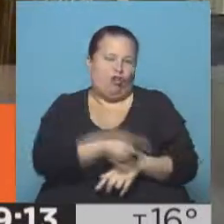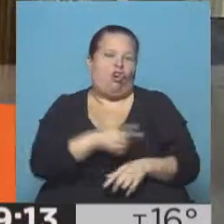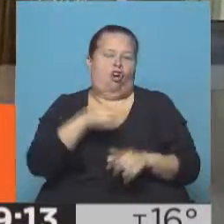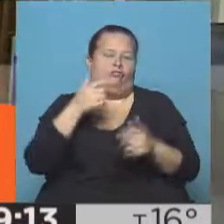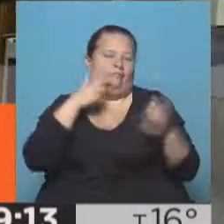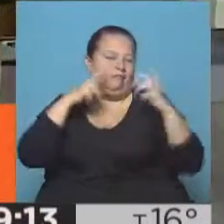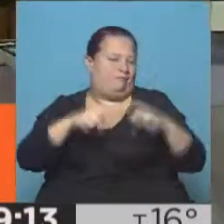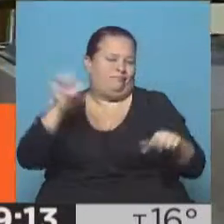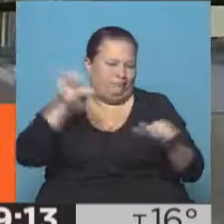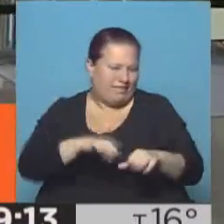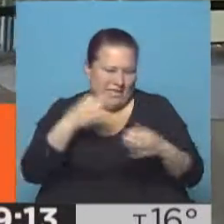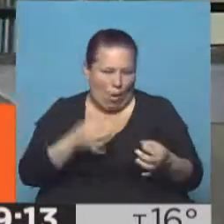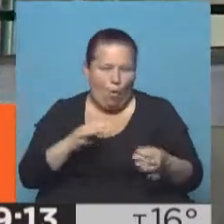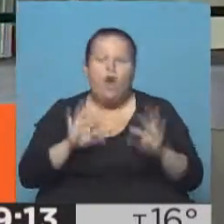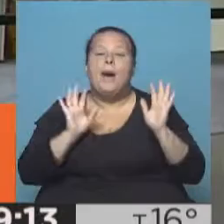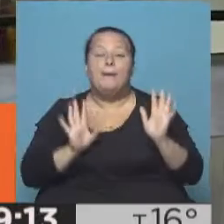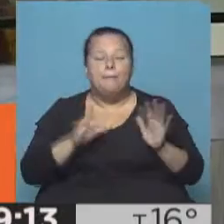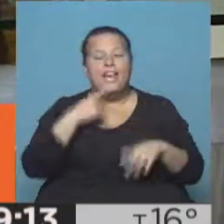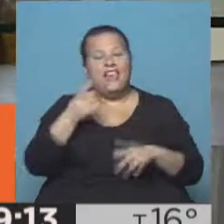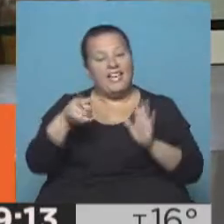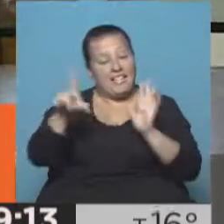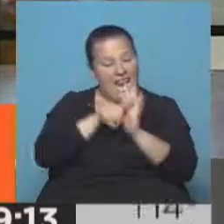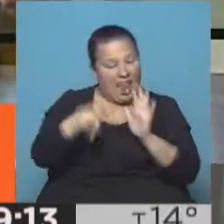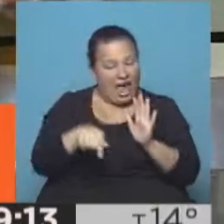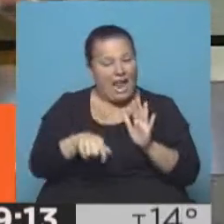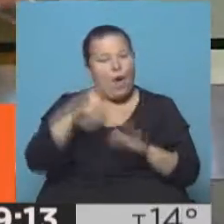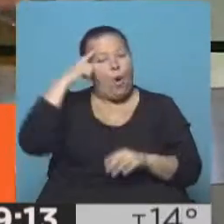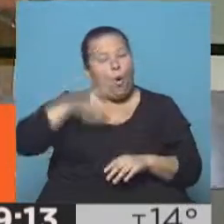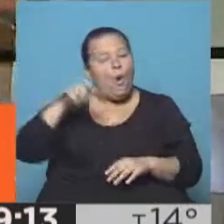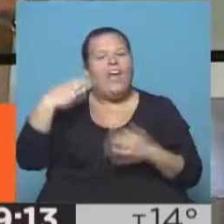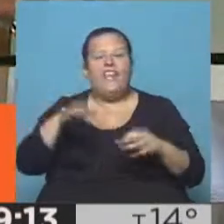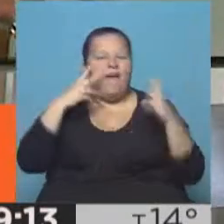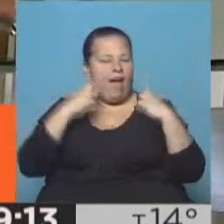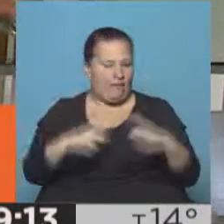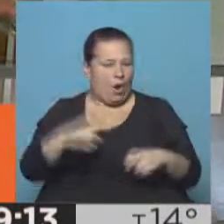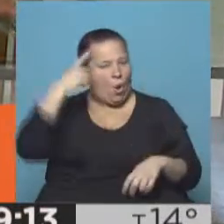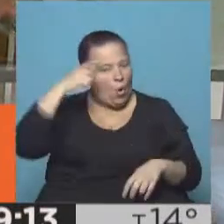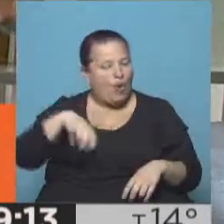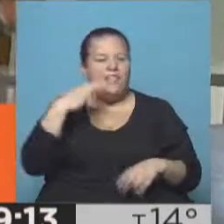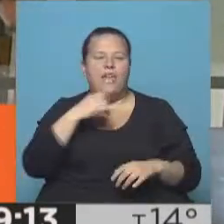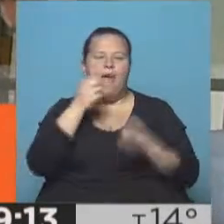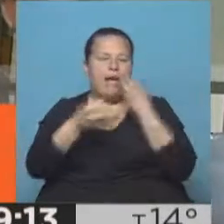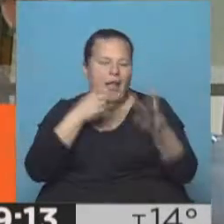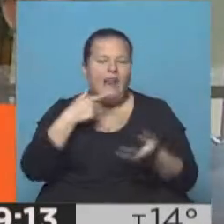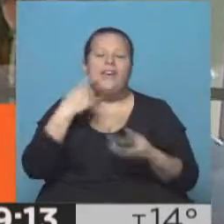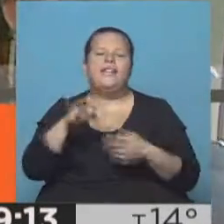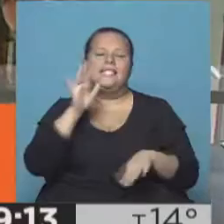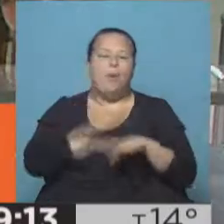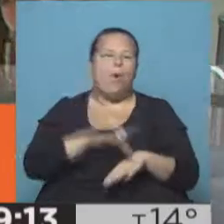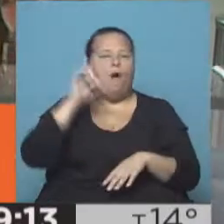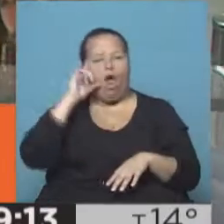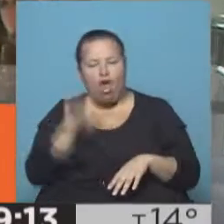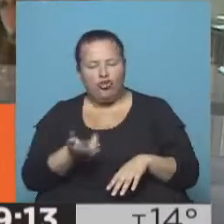de la pesquisa, pero lo que dice este fallo es: el juez debe investigar, el juez se debe expedir, debe decir si es culpable o